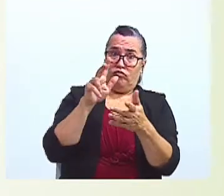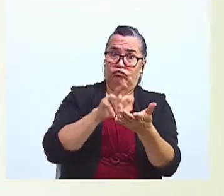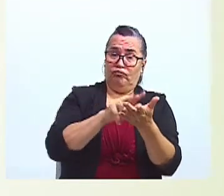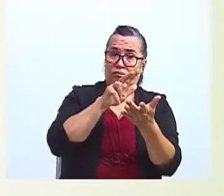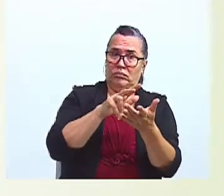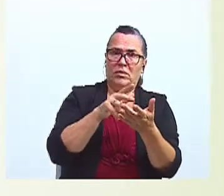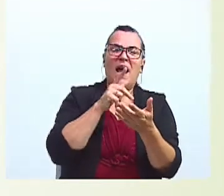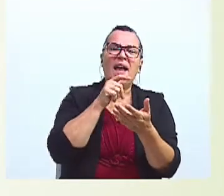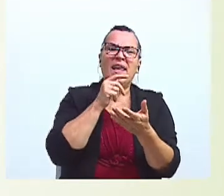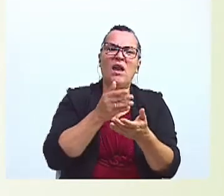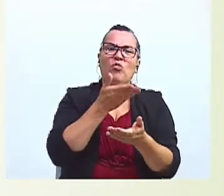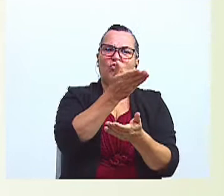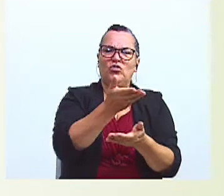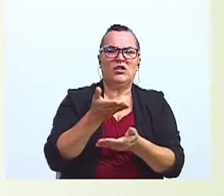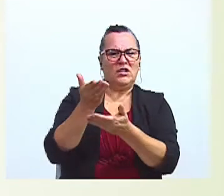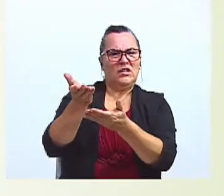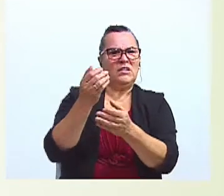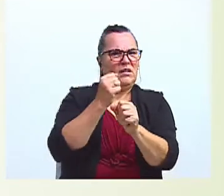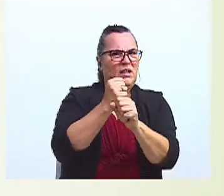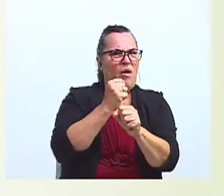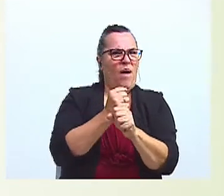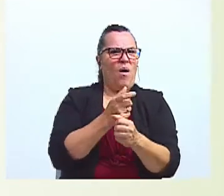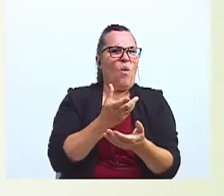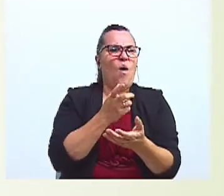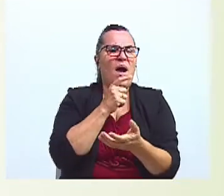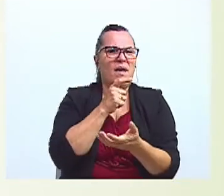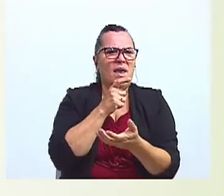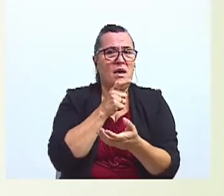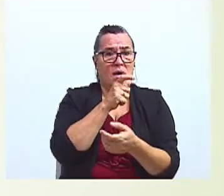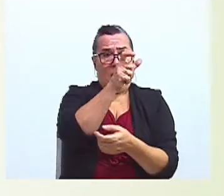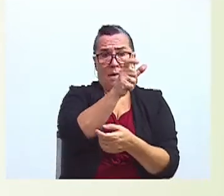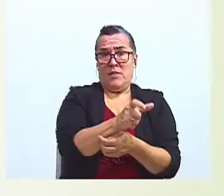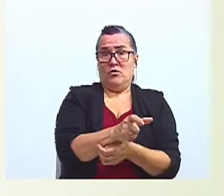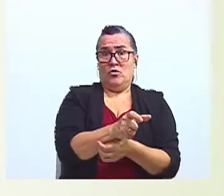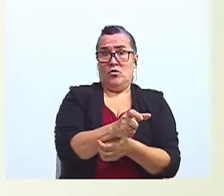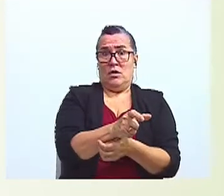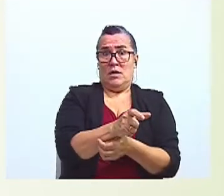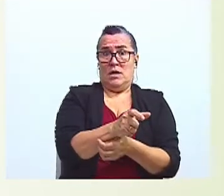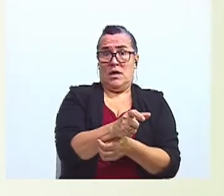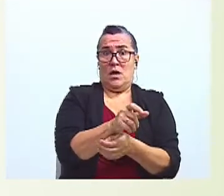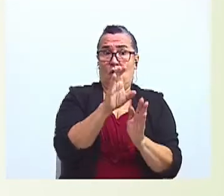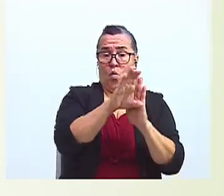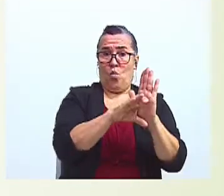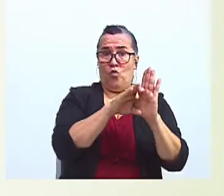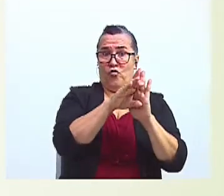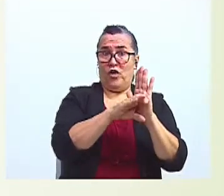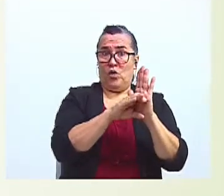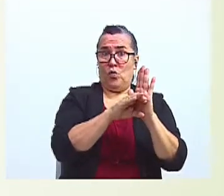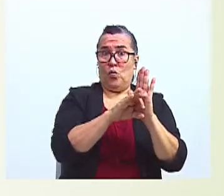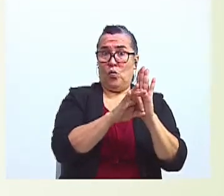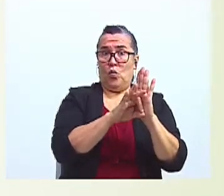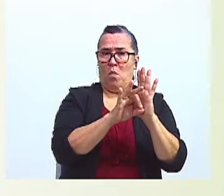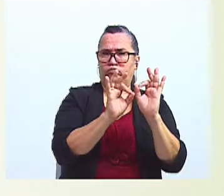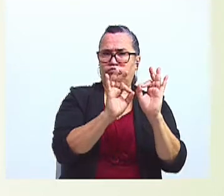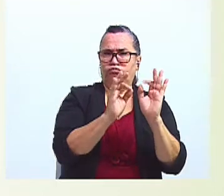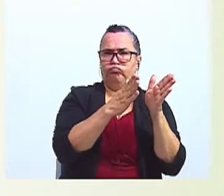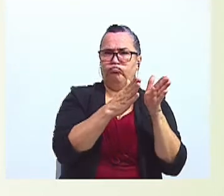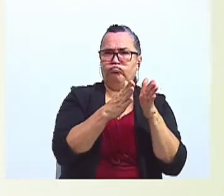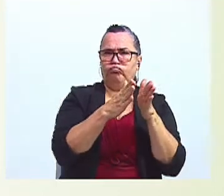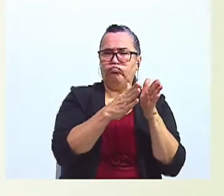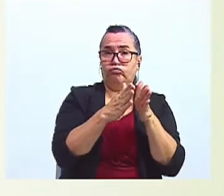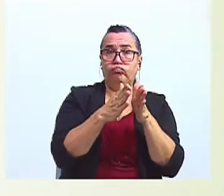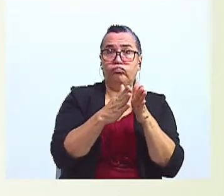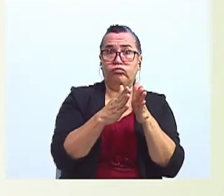quién darían ustedes el trabajo? ¿A la persona que entregó su currículum bien